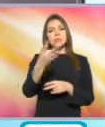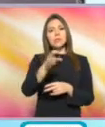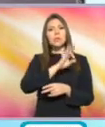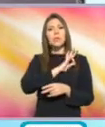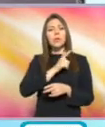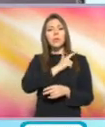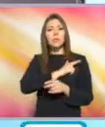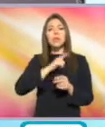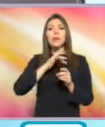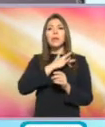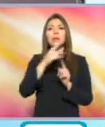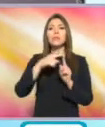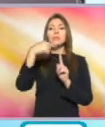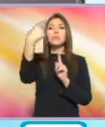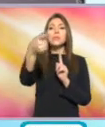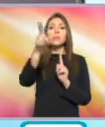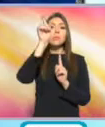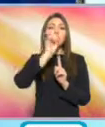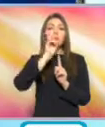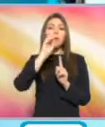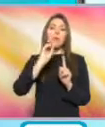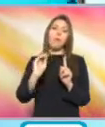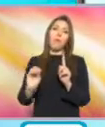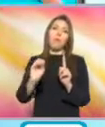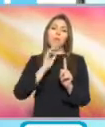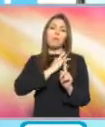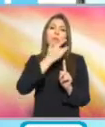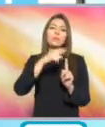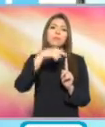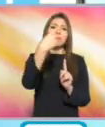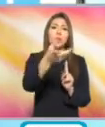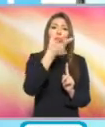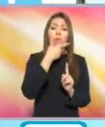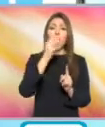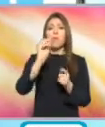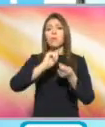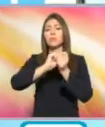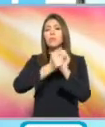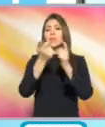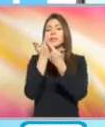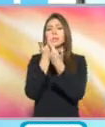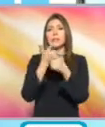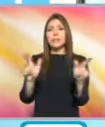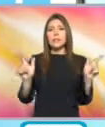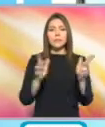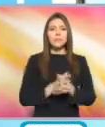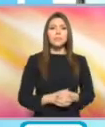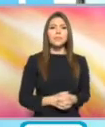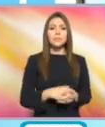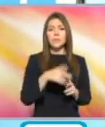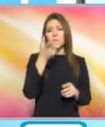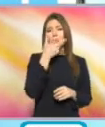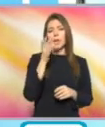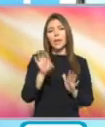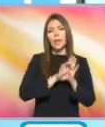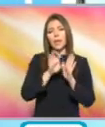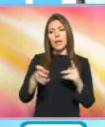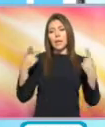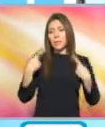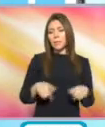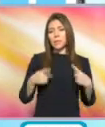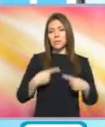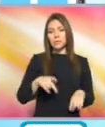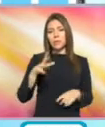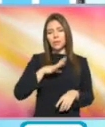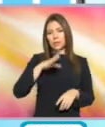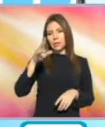¿se puede entonces pensar que un pansexual ve más allá de lo físico? ¿Está más